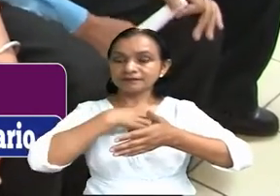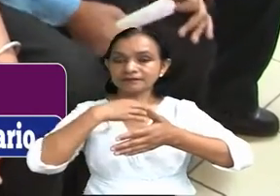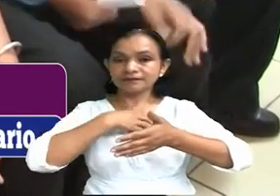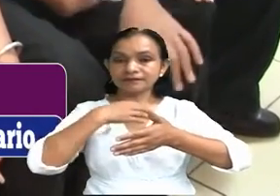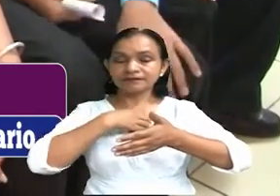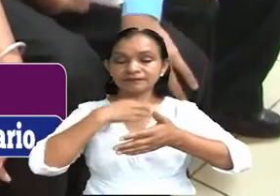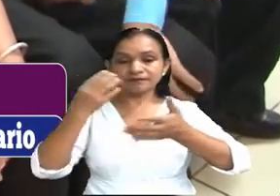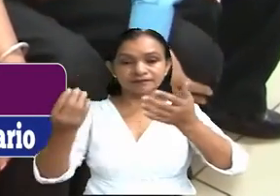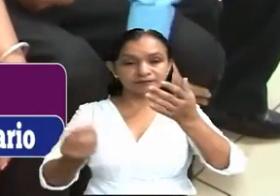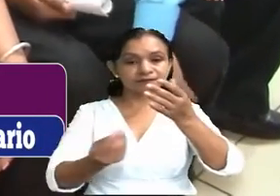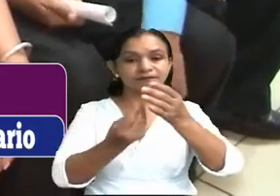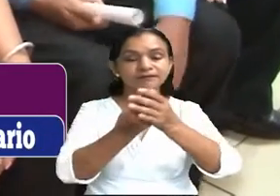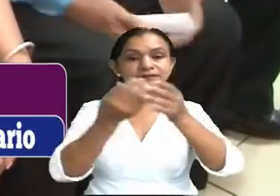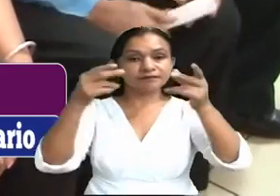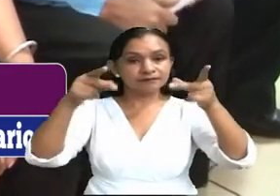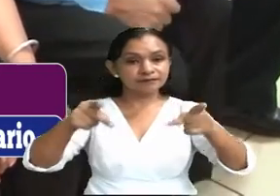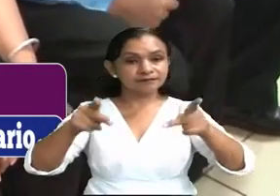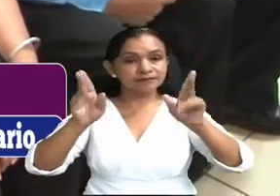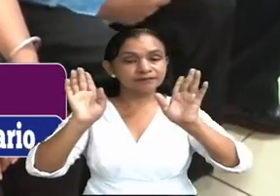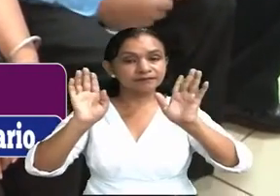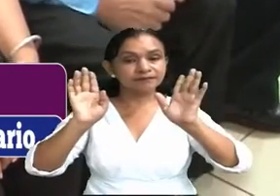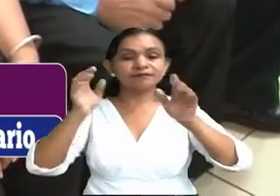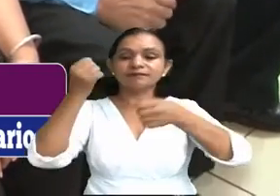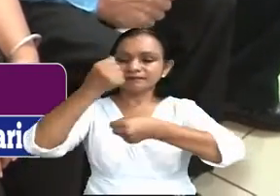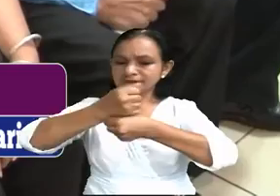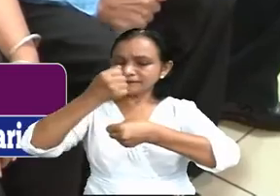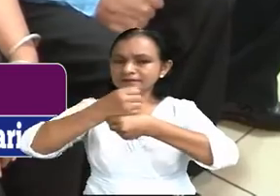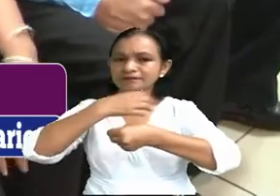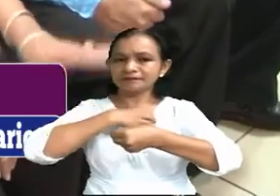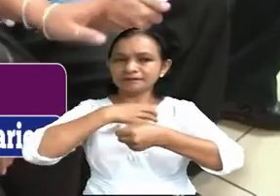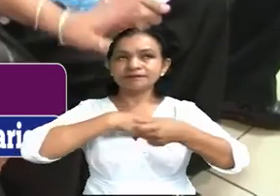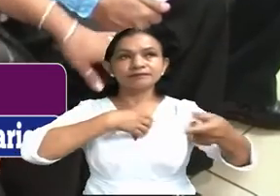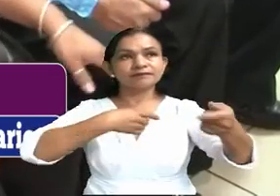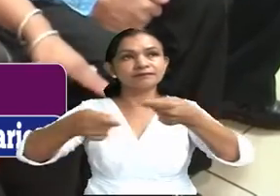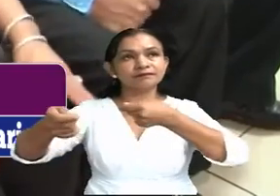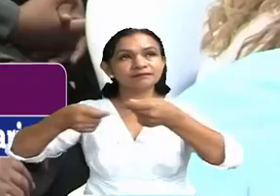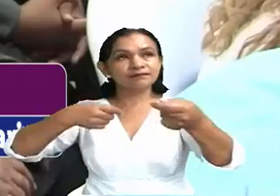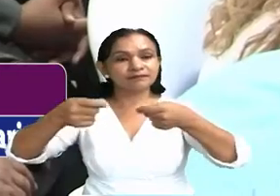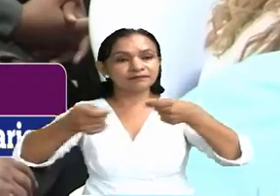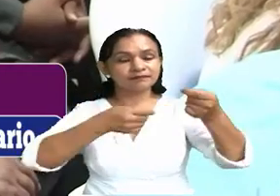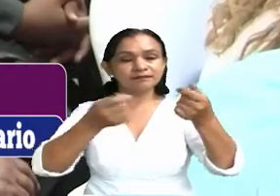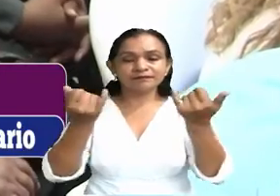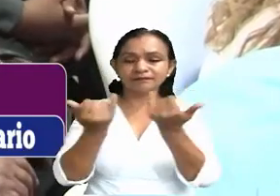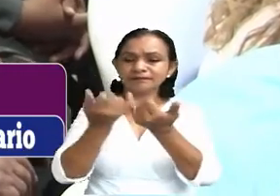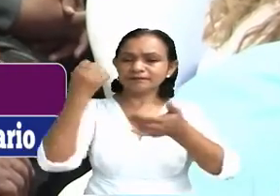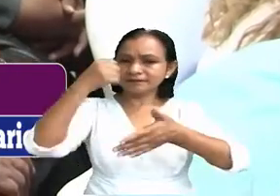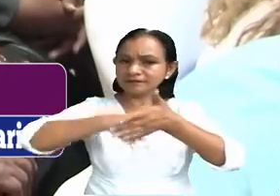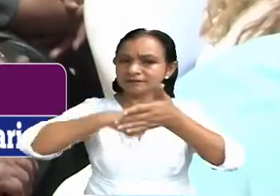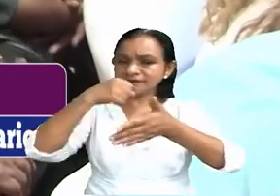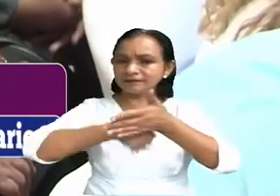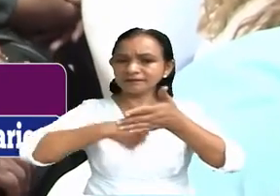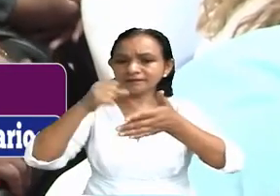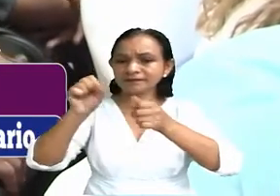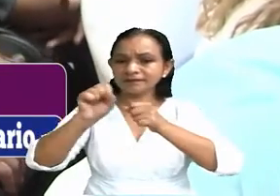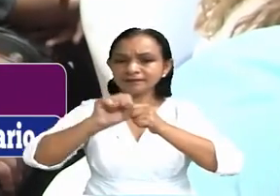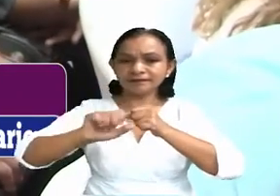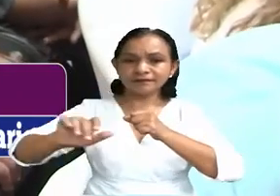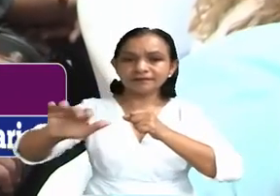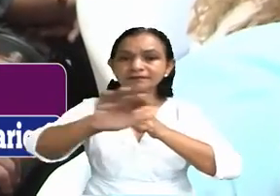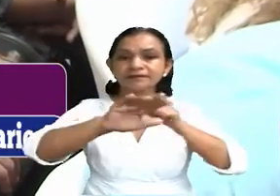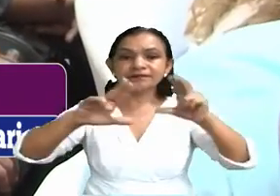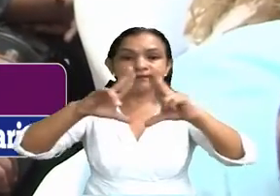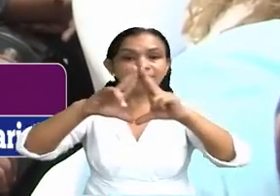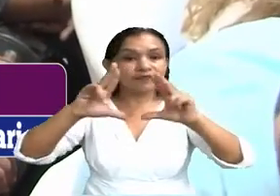su inclusión, en este caso, en el ámbito laboral, pero también fortaleciendo a nivel de la sociedad